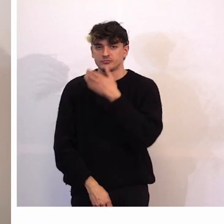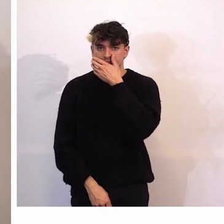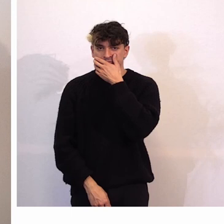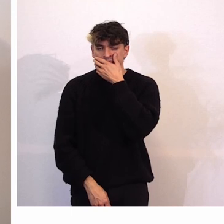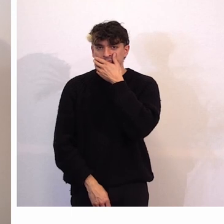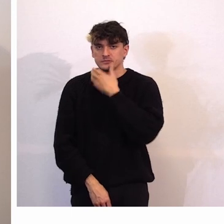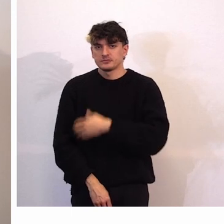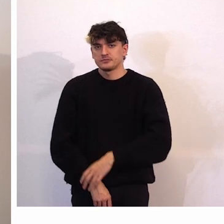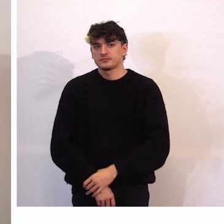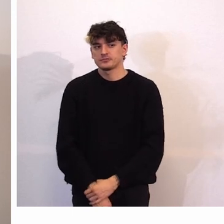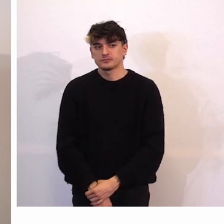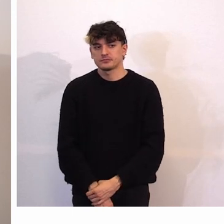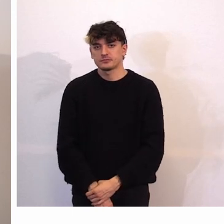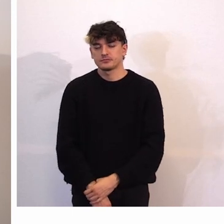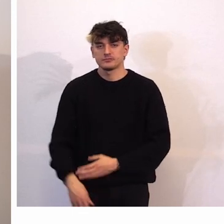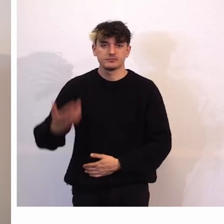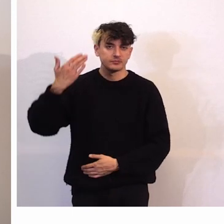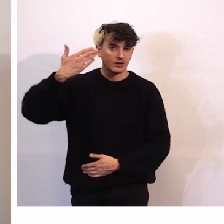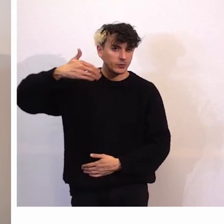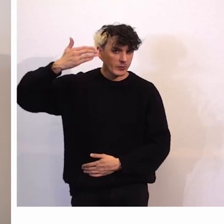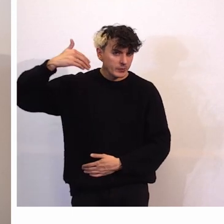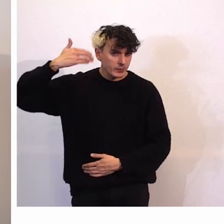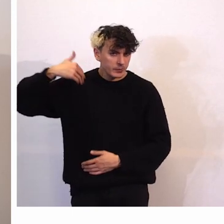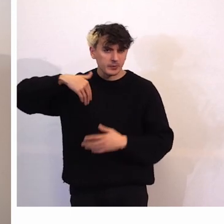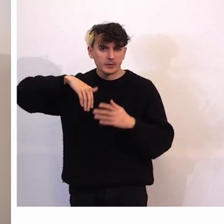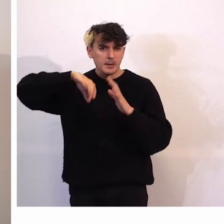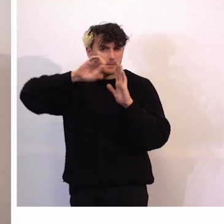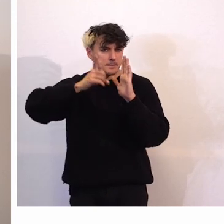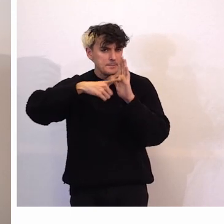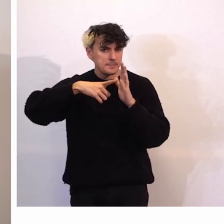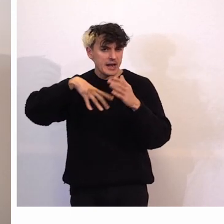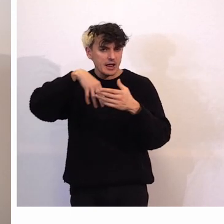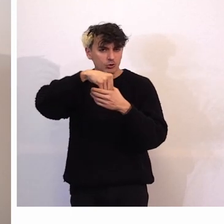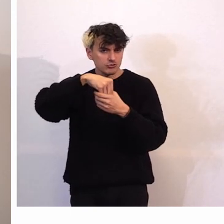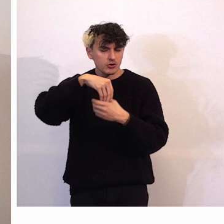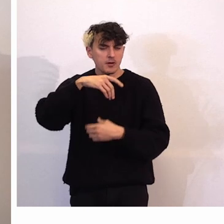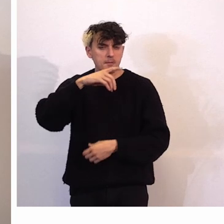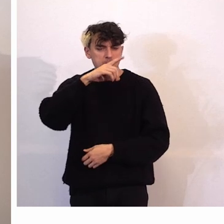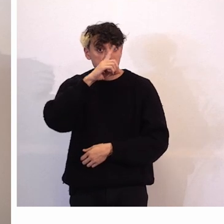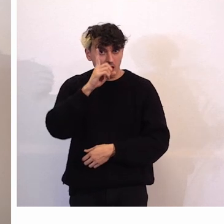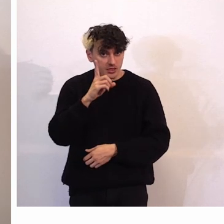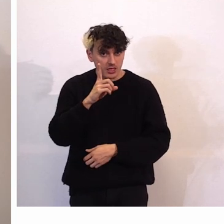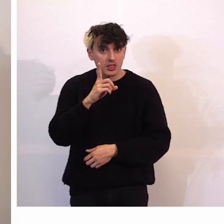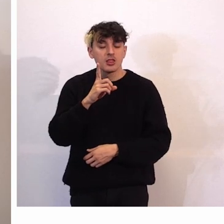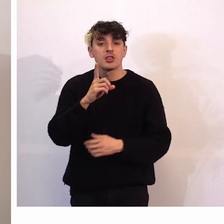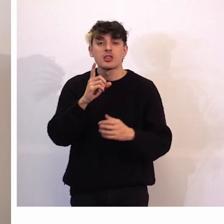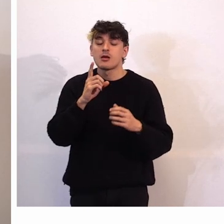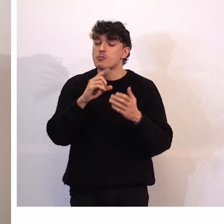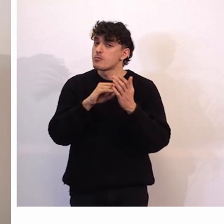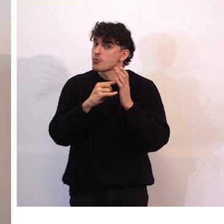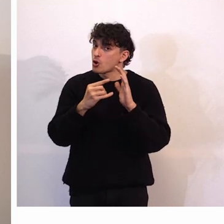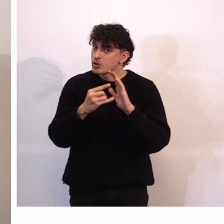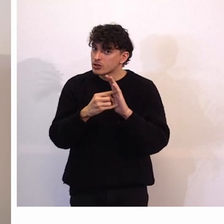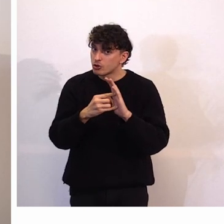Hace unos años, Plena Inclusión Madrid puso en marcha el proyecto Yo También Cuento,